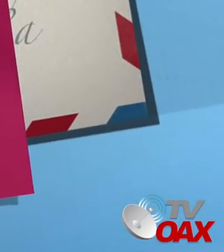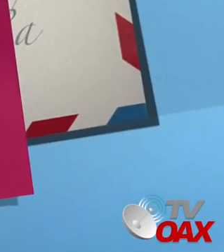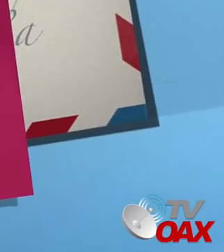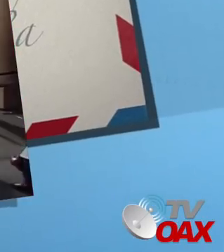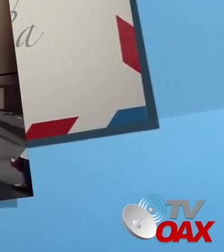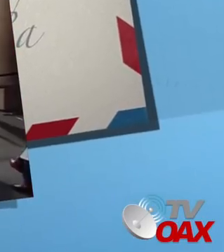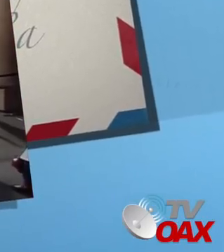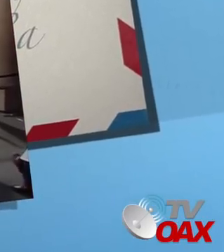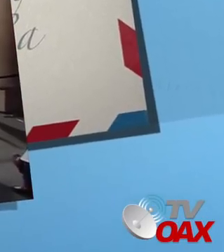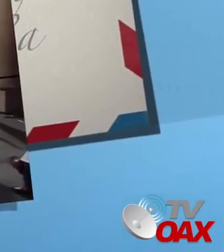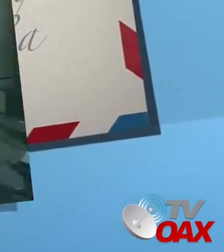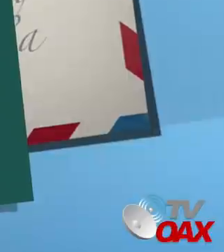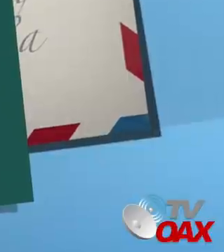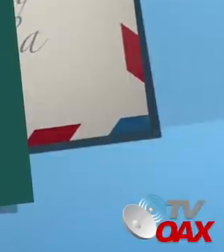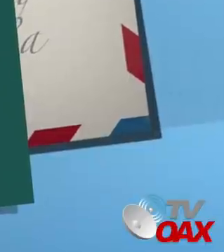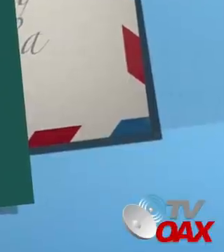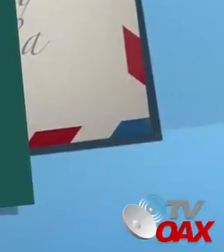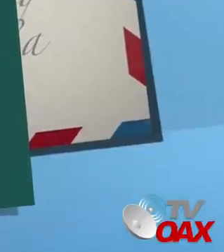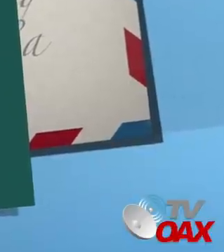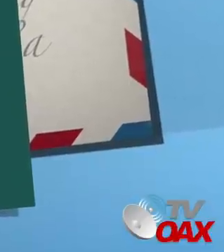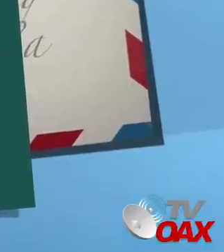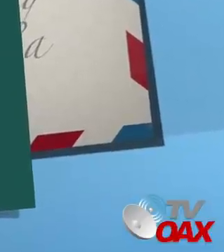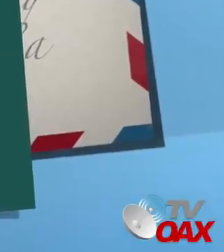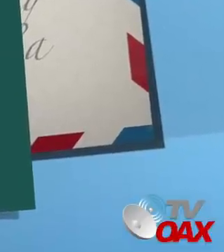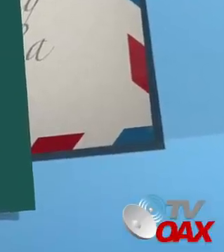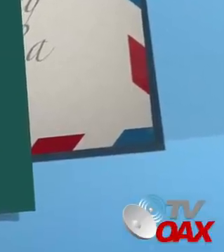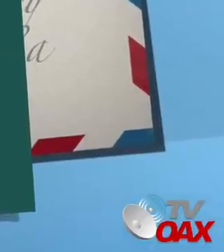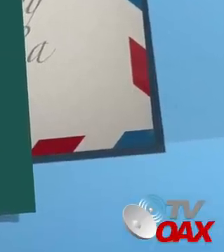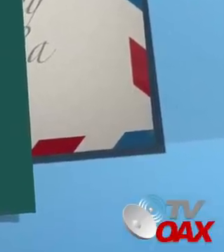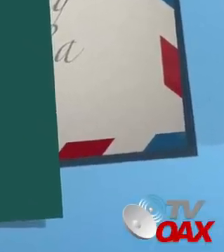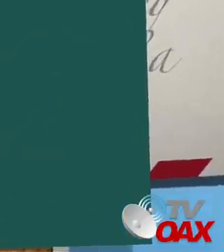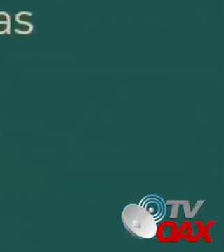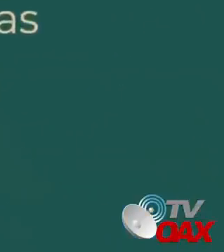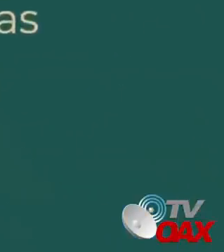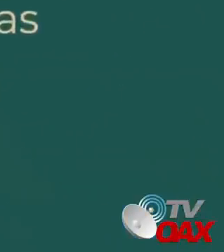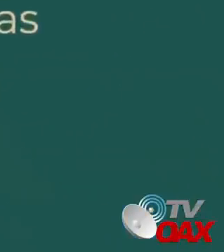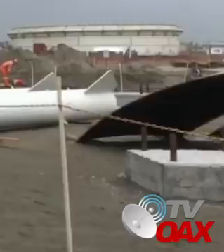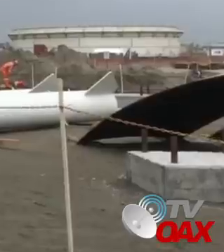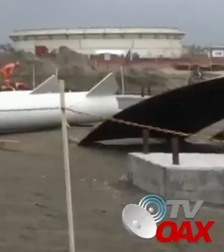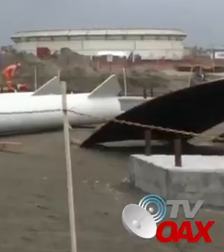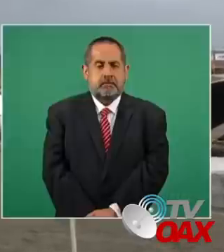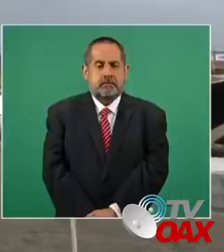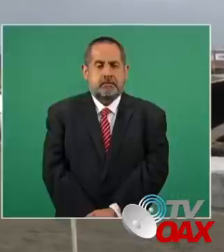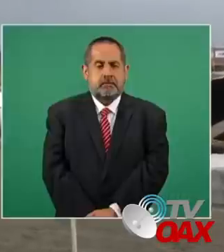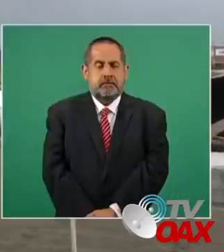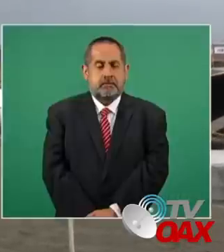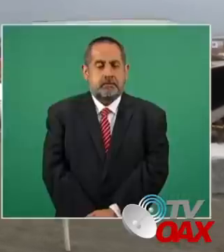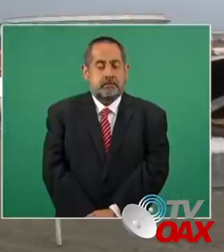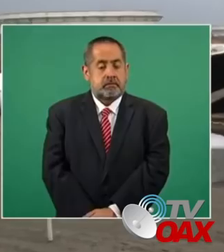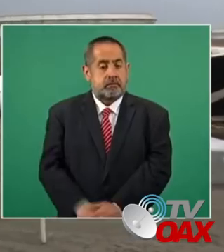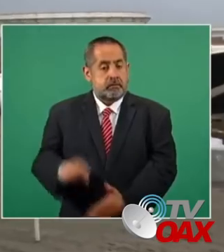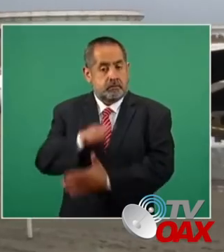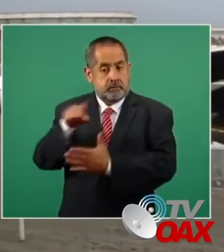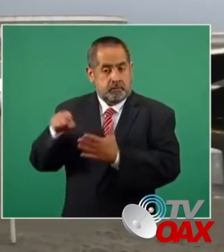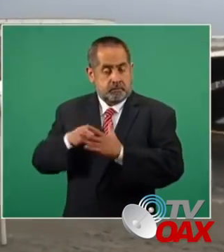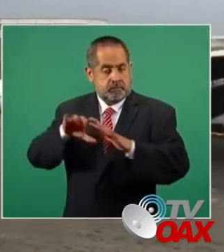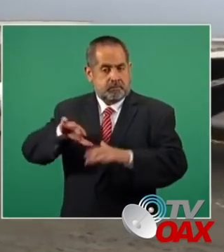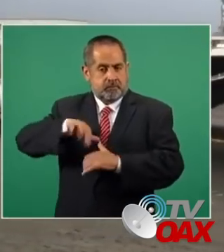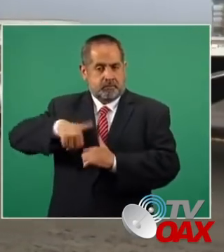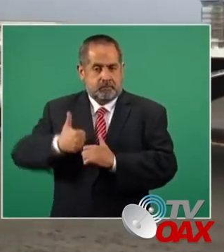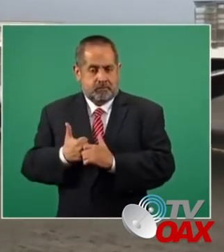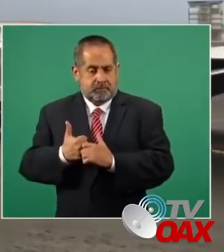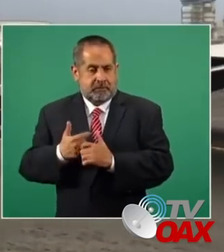México. Avance en la construcción de la refinería de Dos Bocas. Desde el área de almacenamiento va